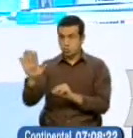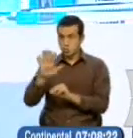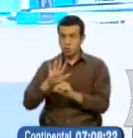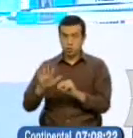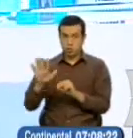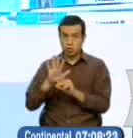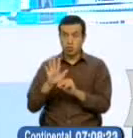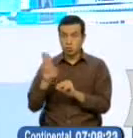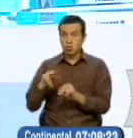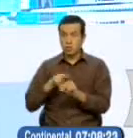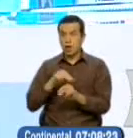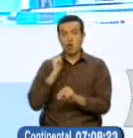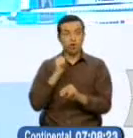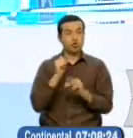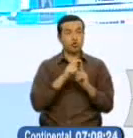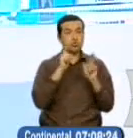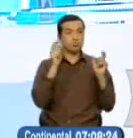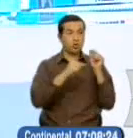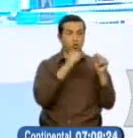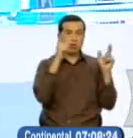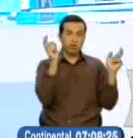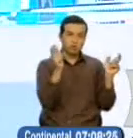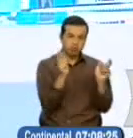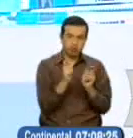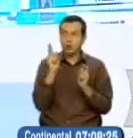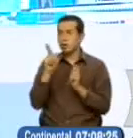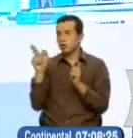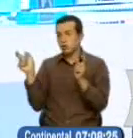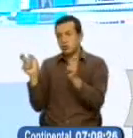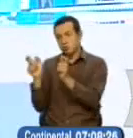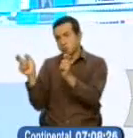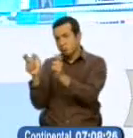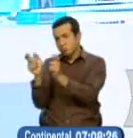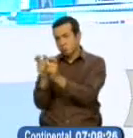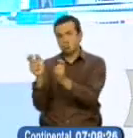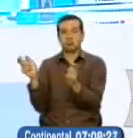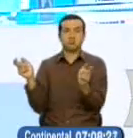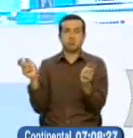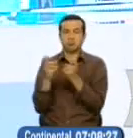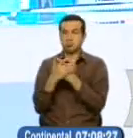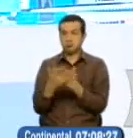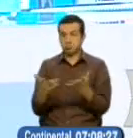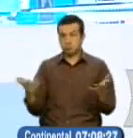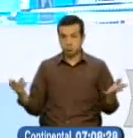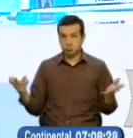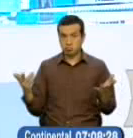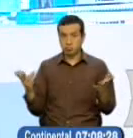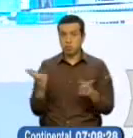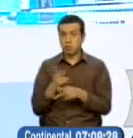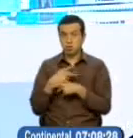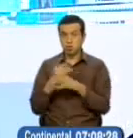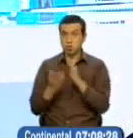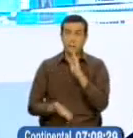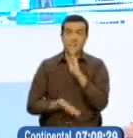declinación natural de los otros campos. Entonces, no necesariamente se va a ver una producción incremental